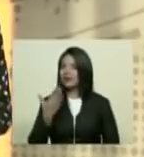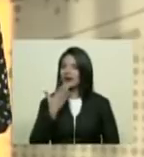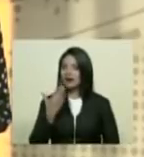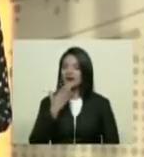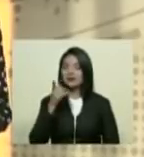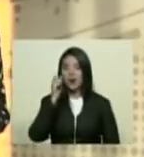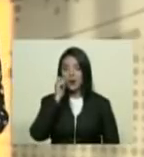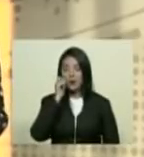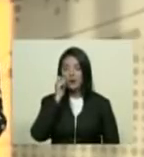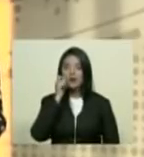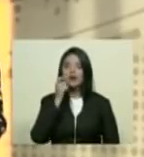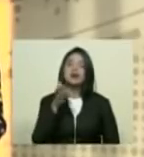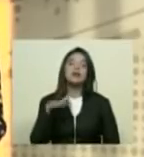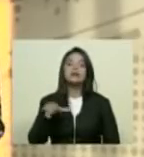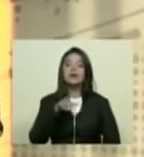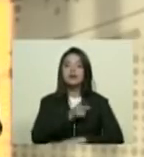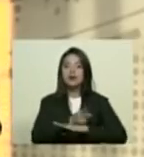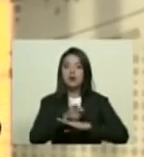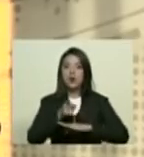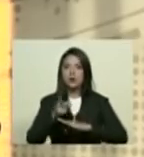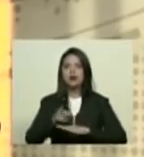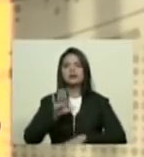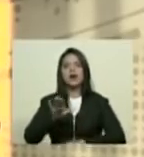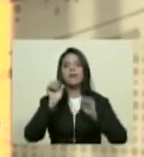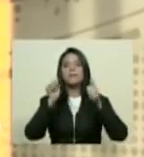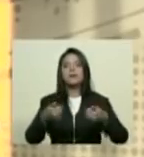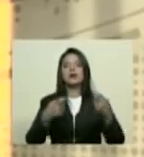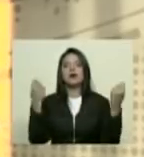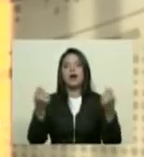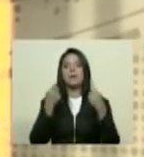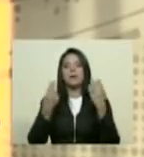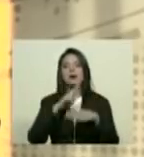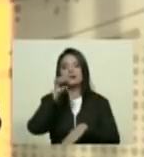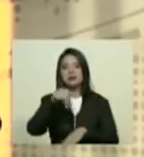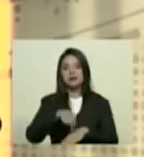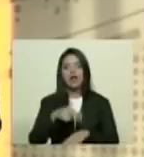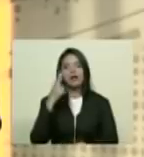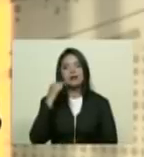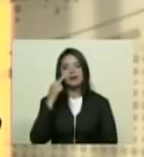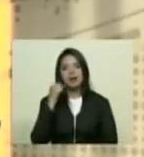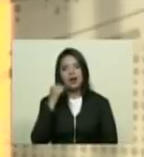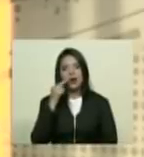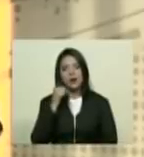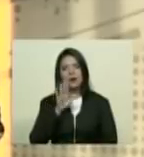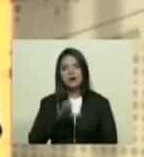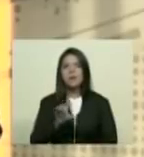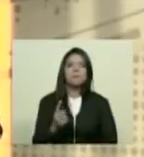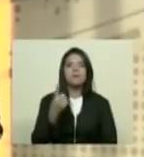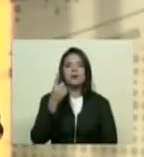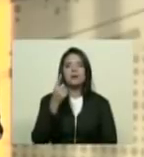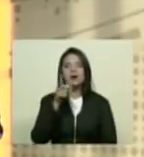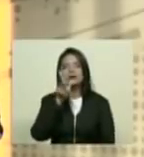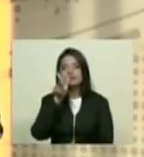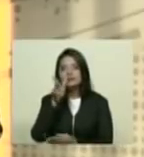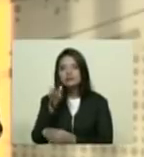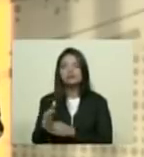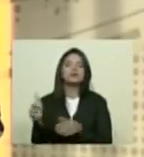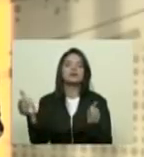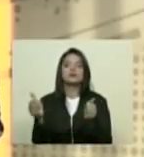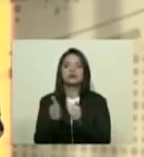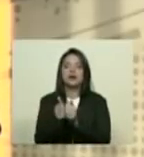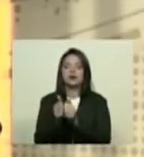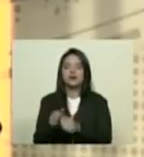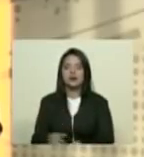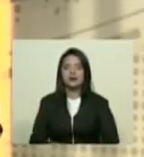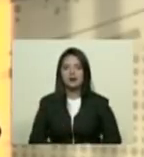Drúbal López Grafe desde Los Próceres. Así es, así inicia esta campaña nacional Negro Primero y su primera parada será en el oriente de nuestro